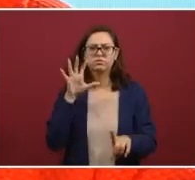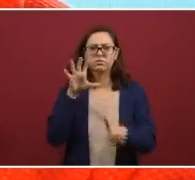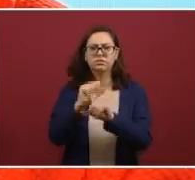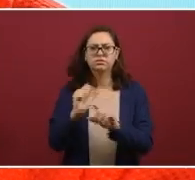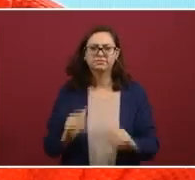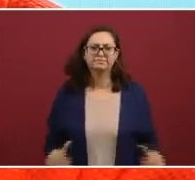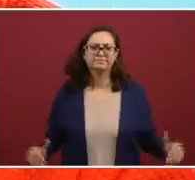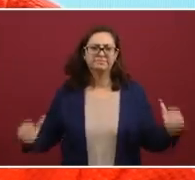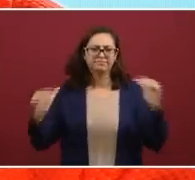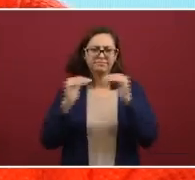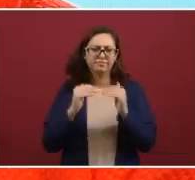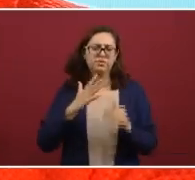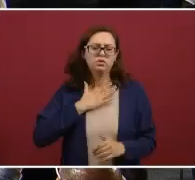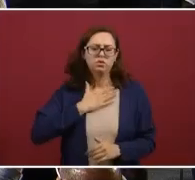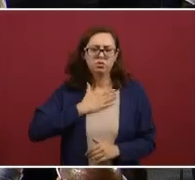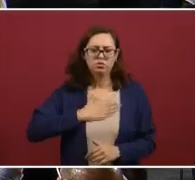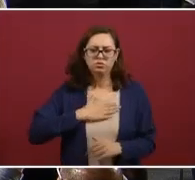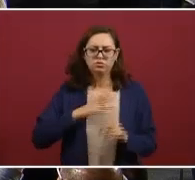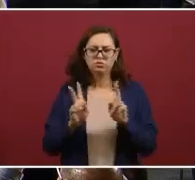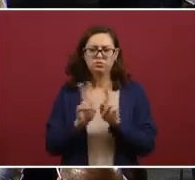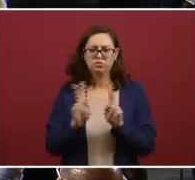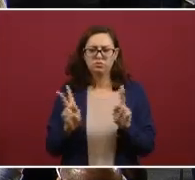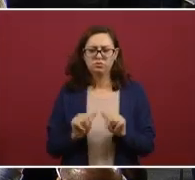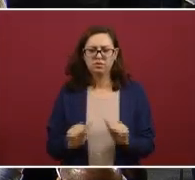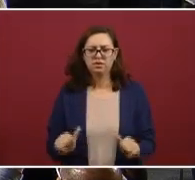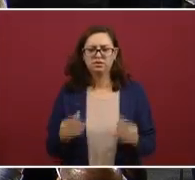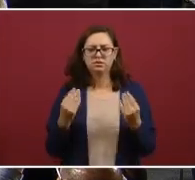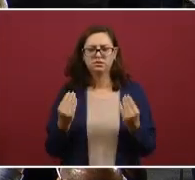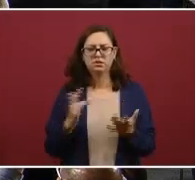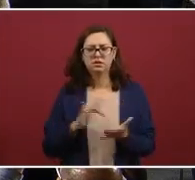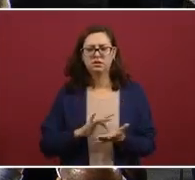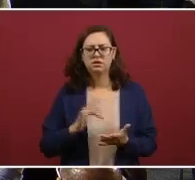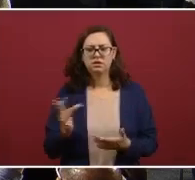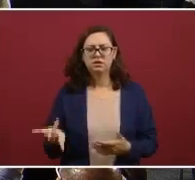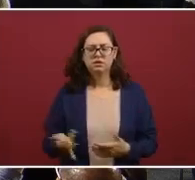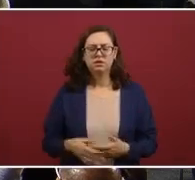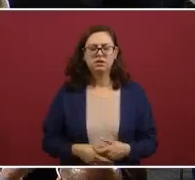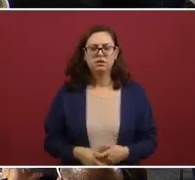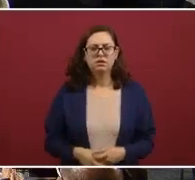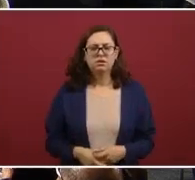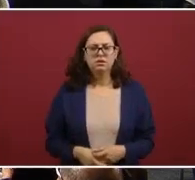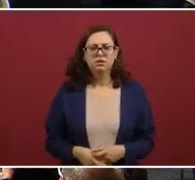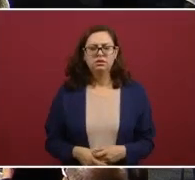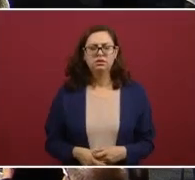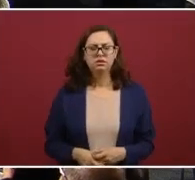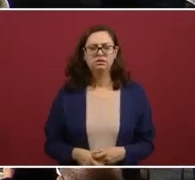igualitario, más justo y en paz. Muchas gracias.